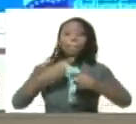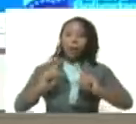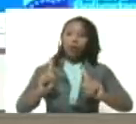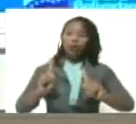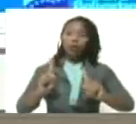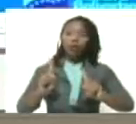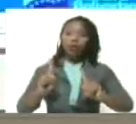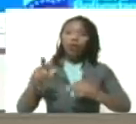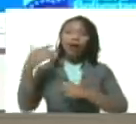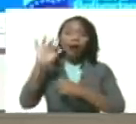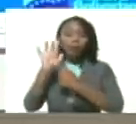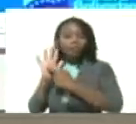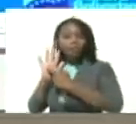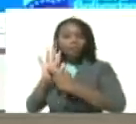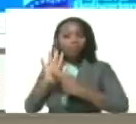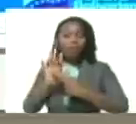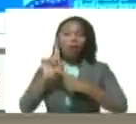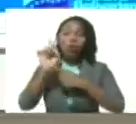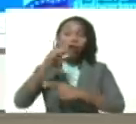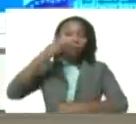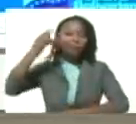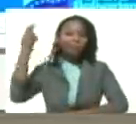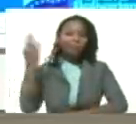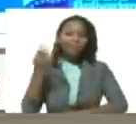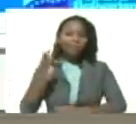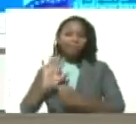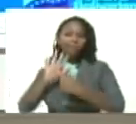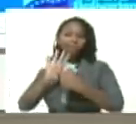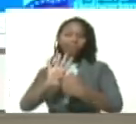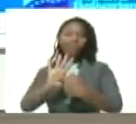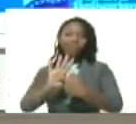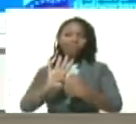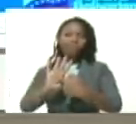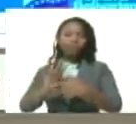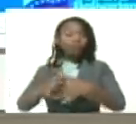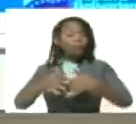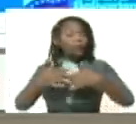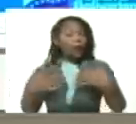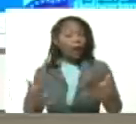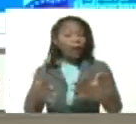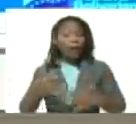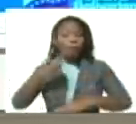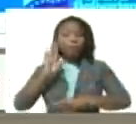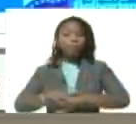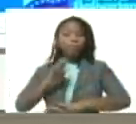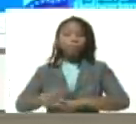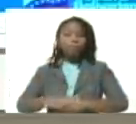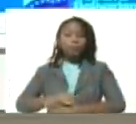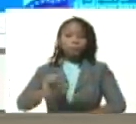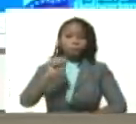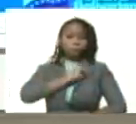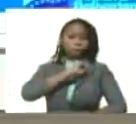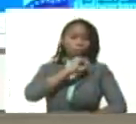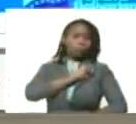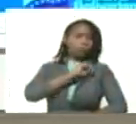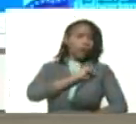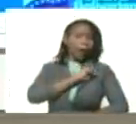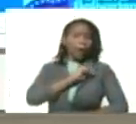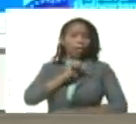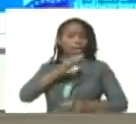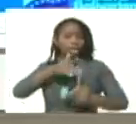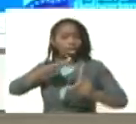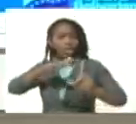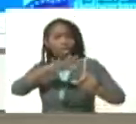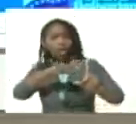que está reflejando una realidad, que es el delito de xenofobia, de persecución